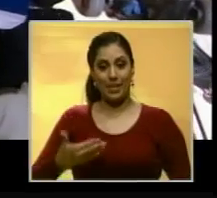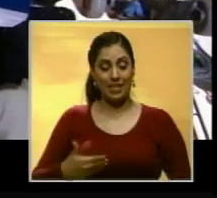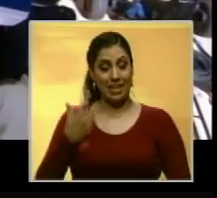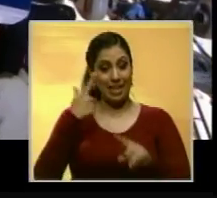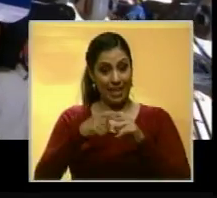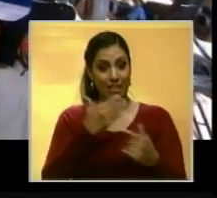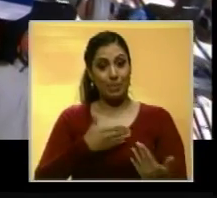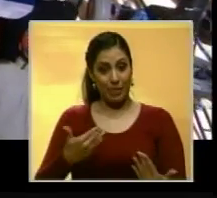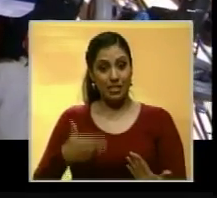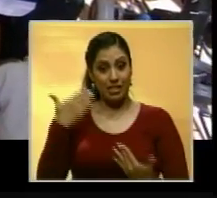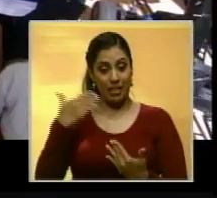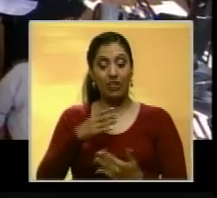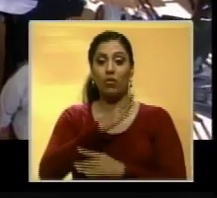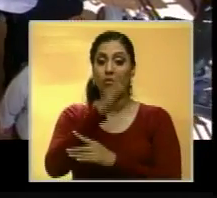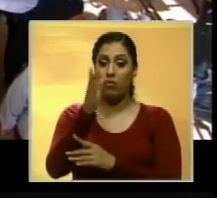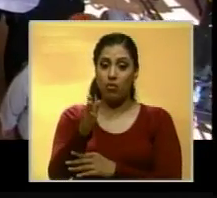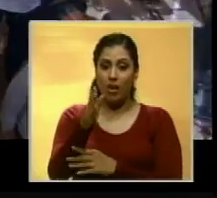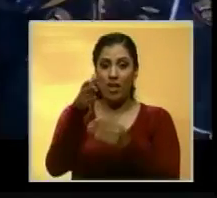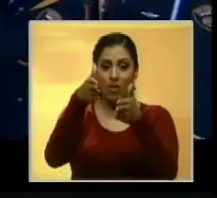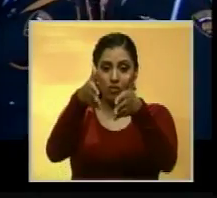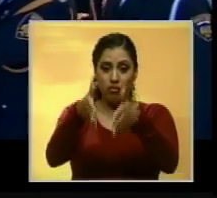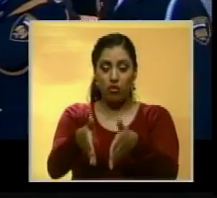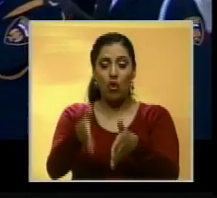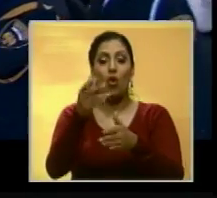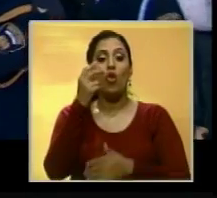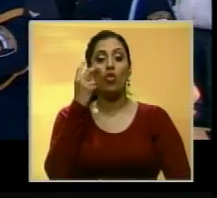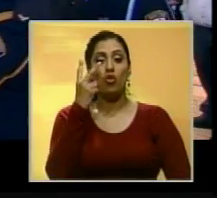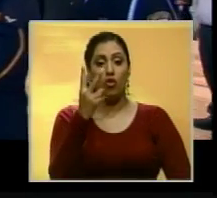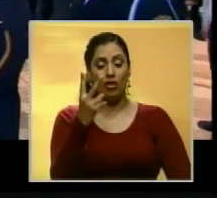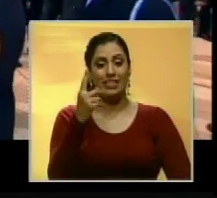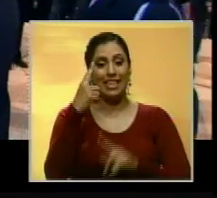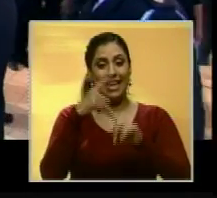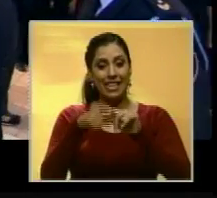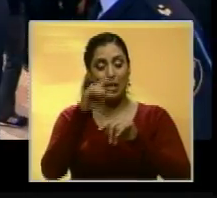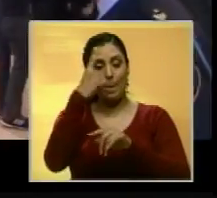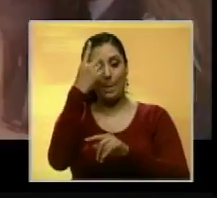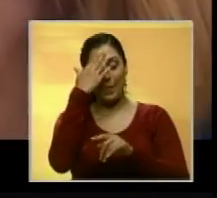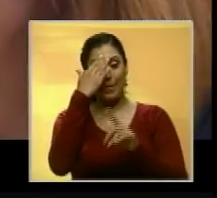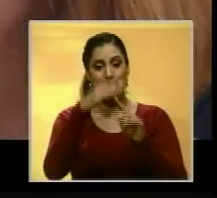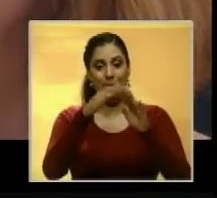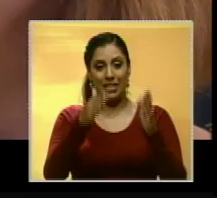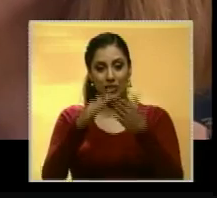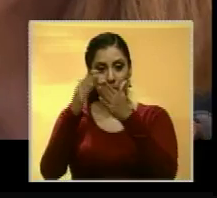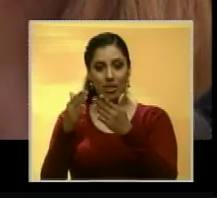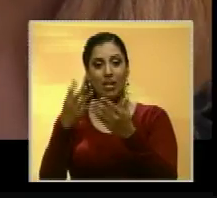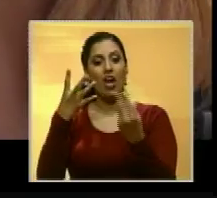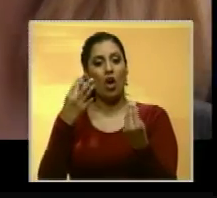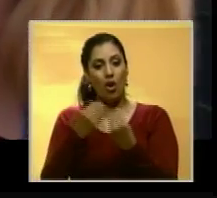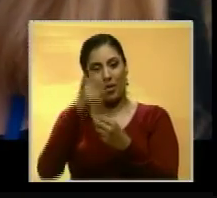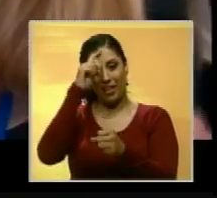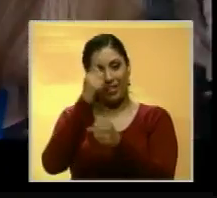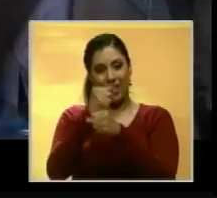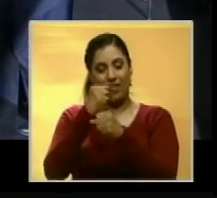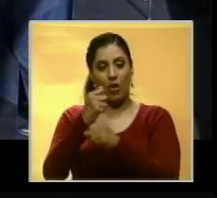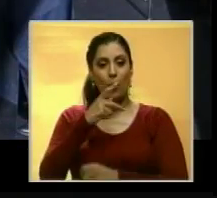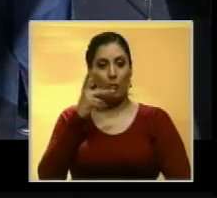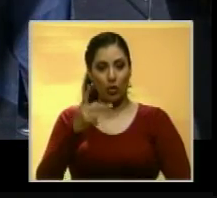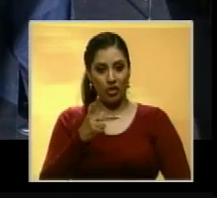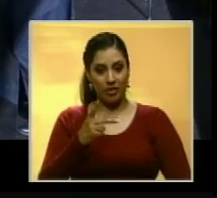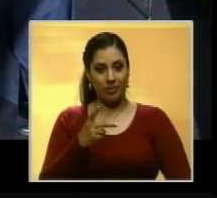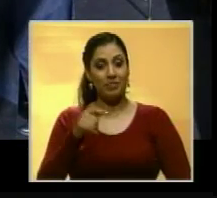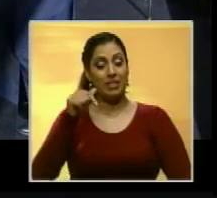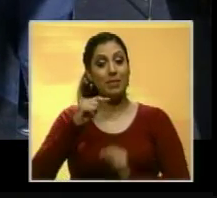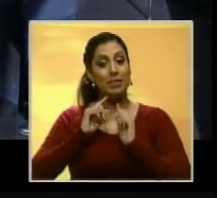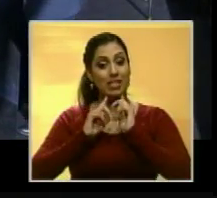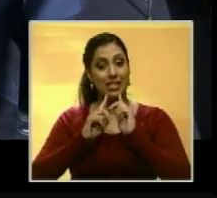exmandatario y Premio Nobel de la Paz fue sepultado entre 2 ex primeros ministros, quienes fueron compañeros y rivales políticos, en